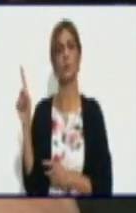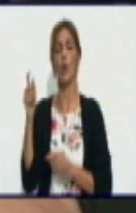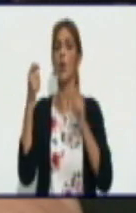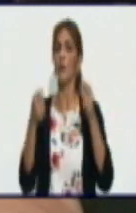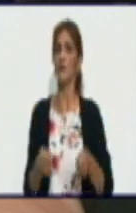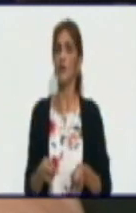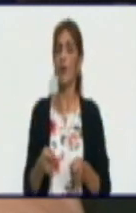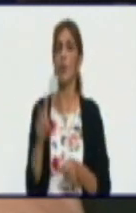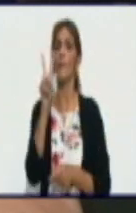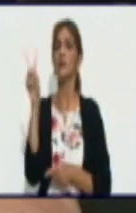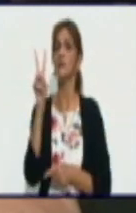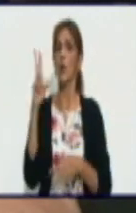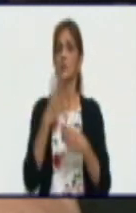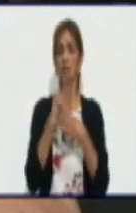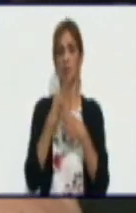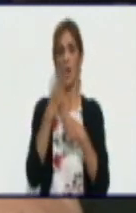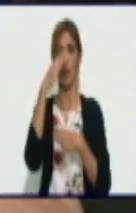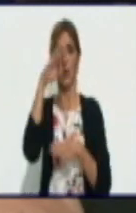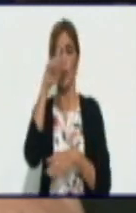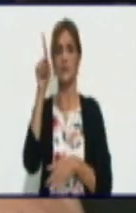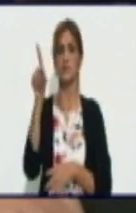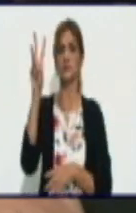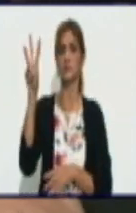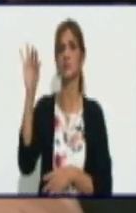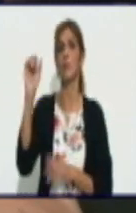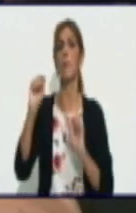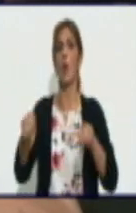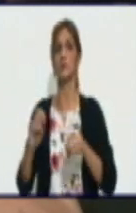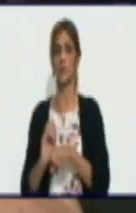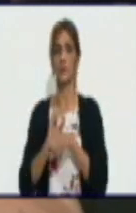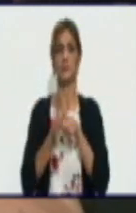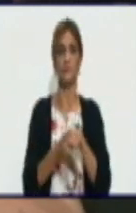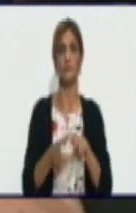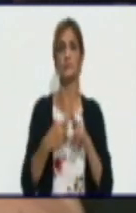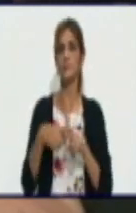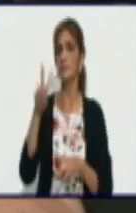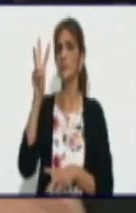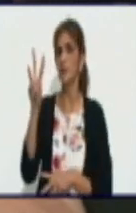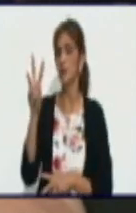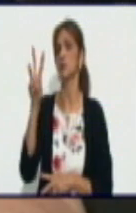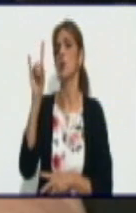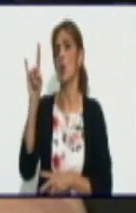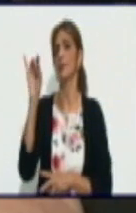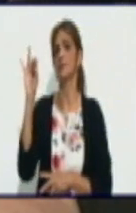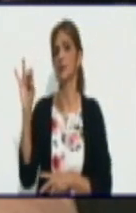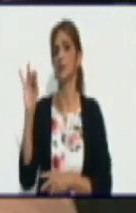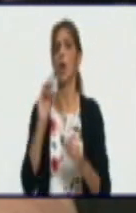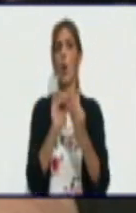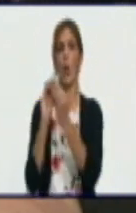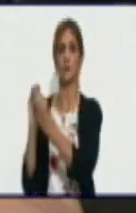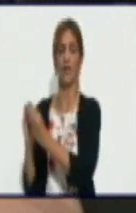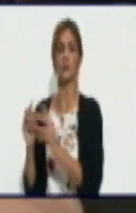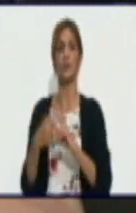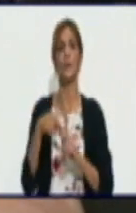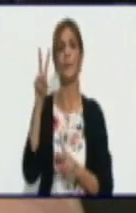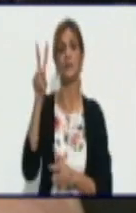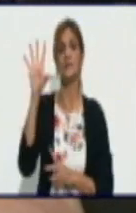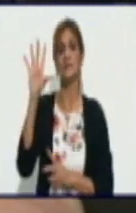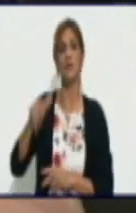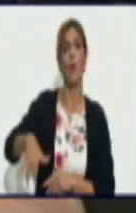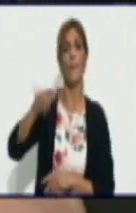en Santiago de Cuba, 137 sospechosos y 392 contactos y 25 viajeros en